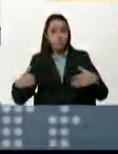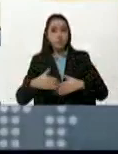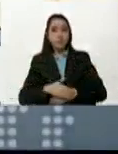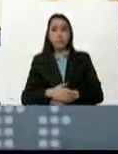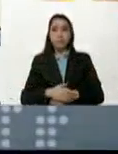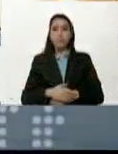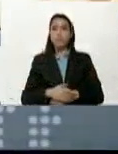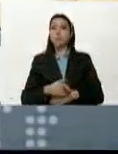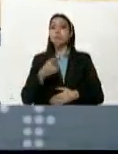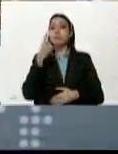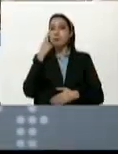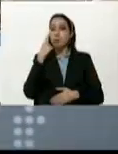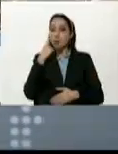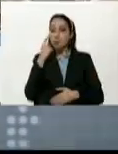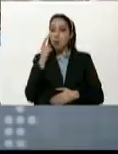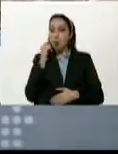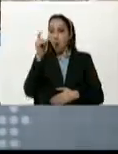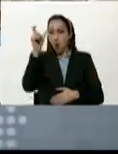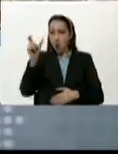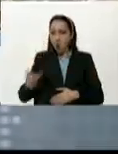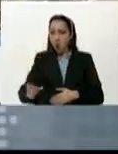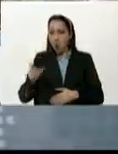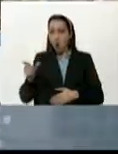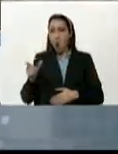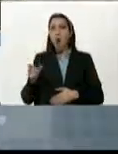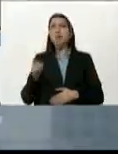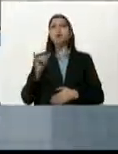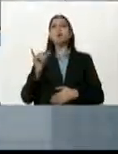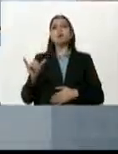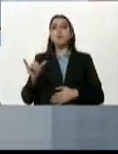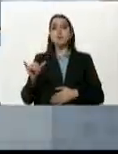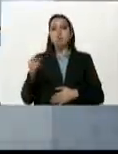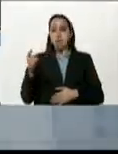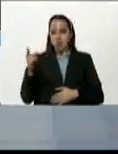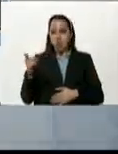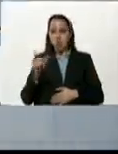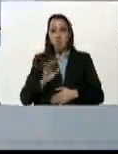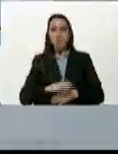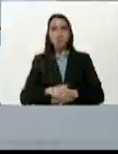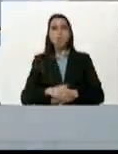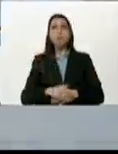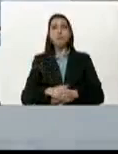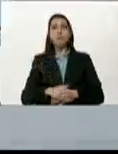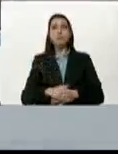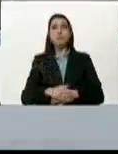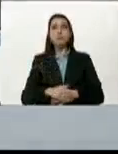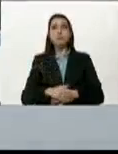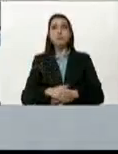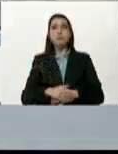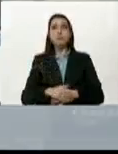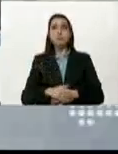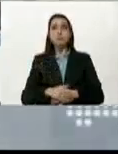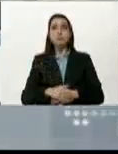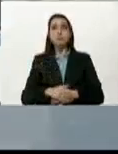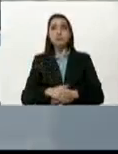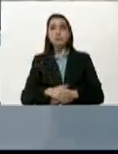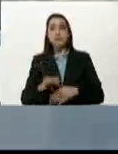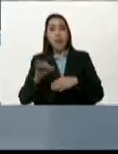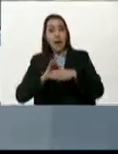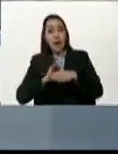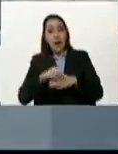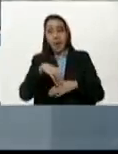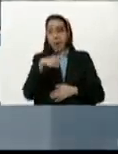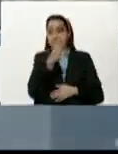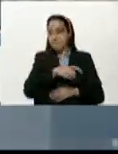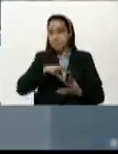te estoy viendo leal tellería es contigo leal te quería carne para los